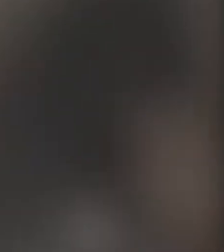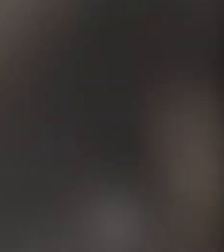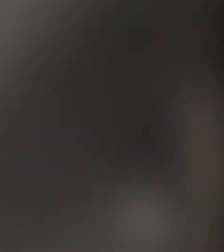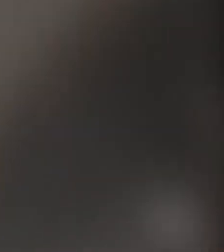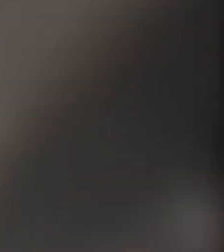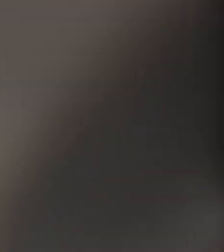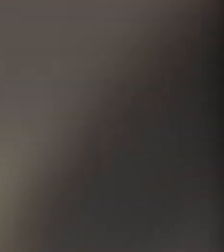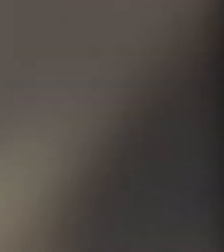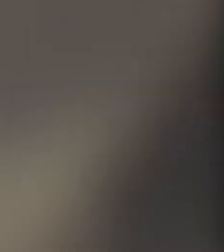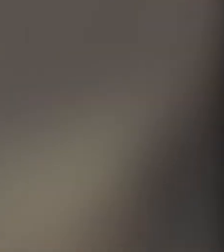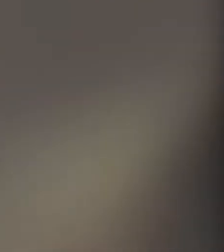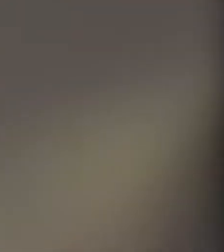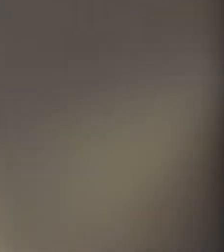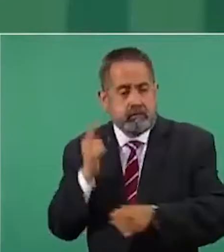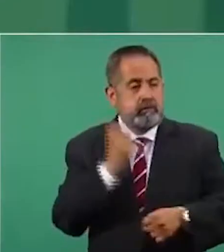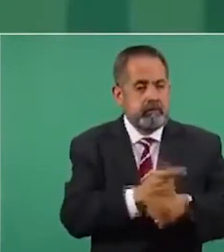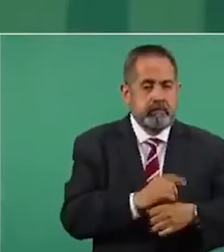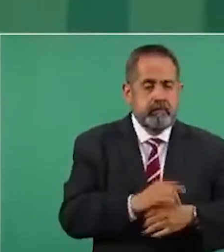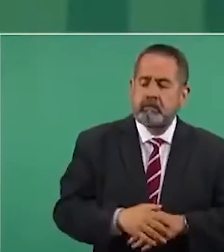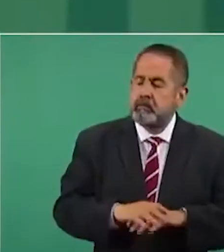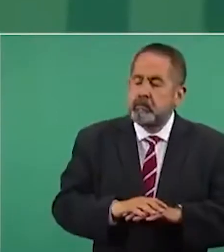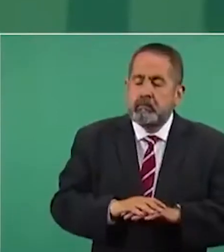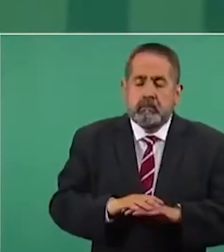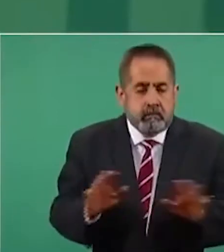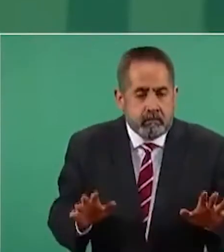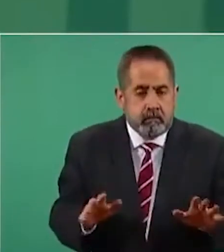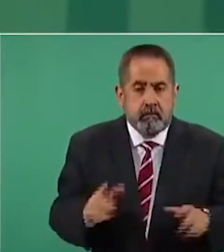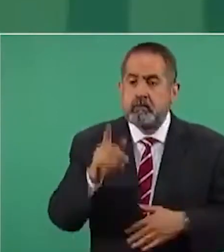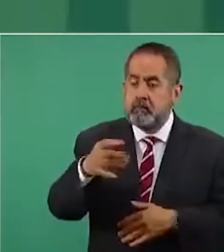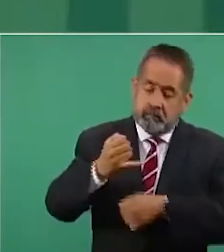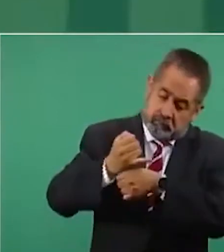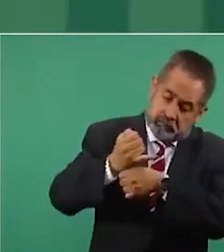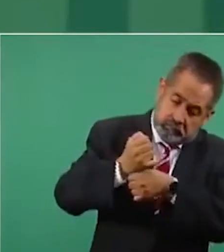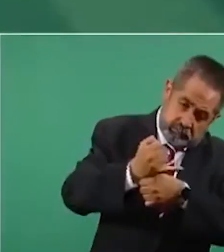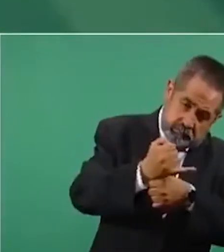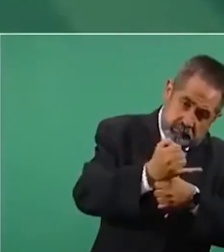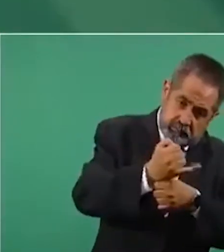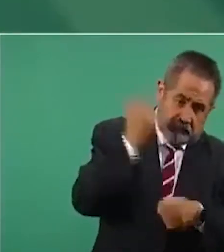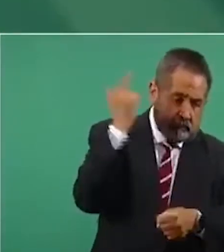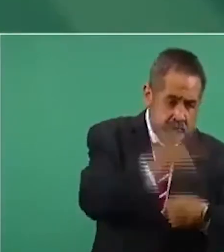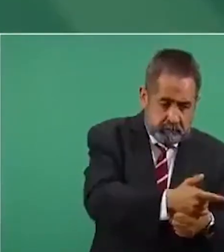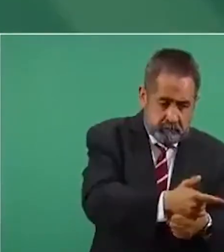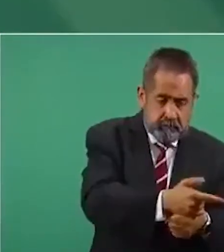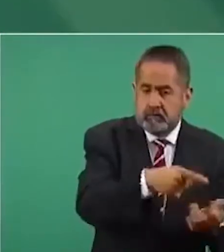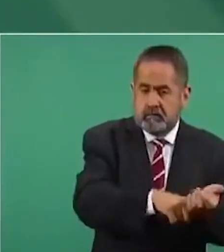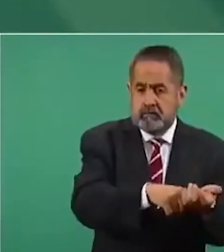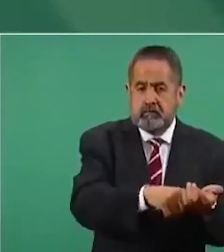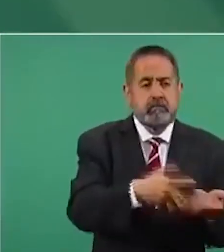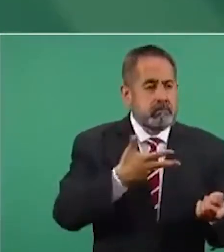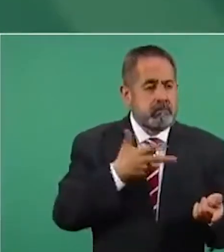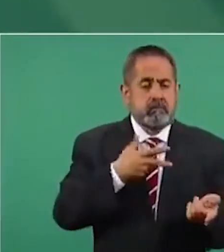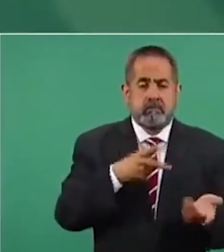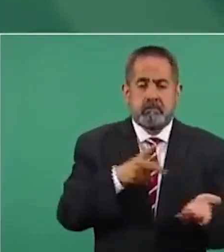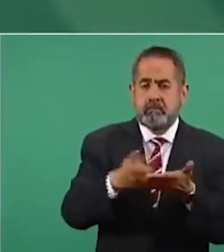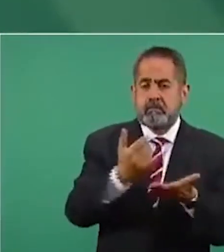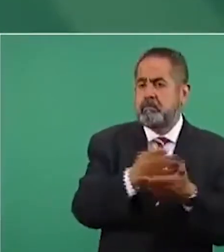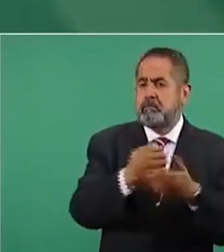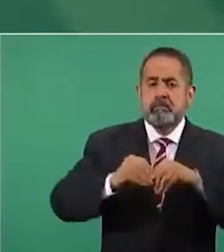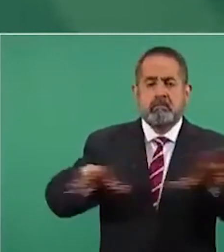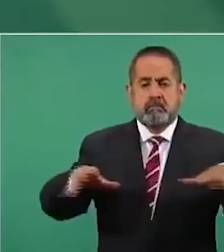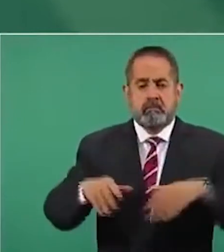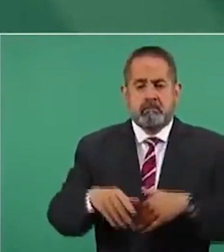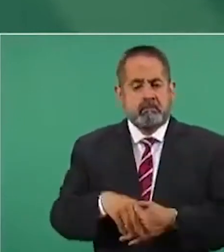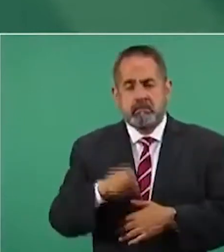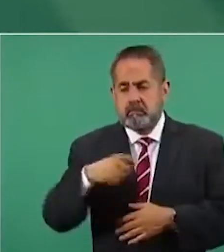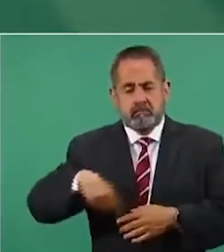internacional realice un peritaje para indagar cuáles fueron las causas del accidente de la línea 12 del metro que dejó al menos 23 muertos y